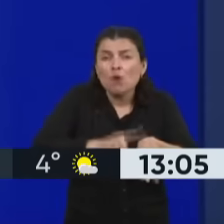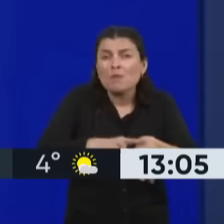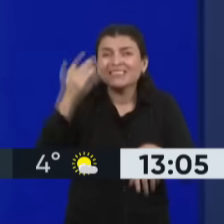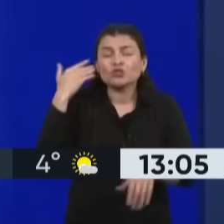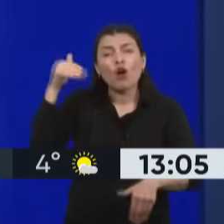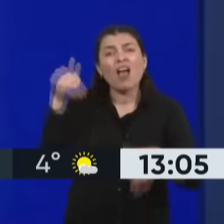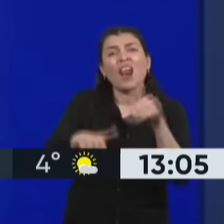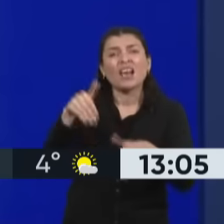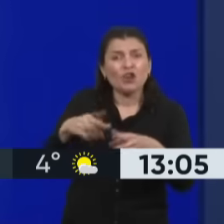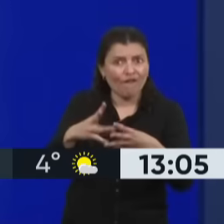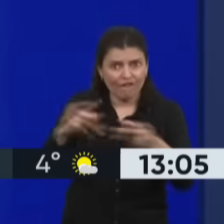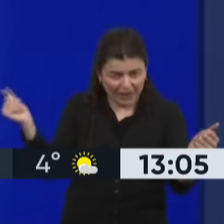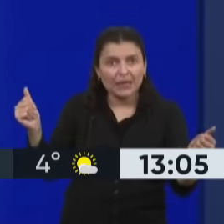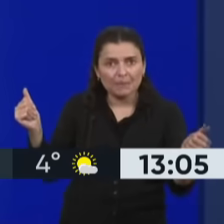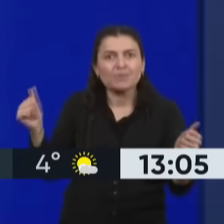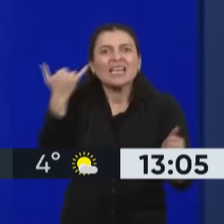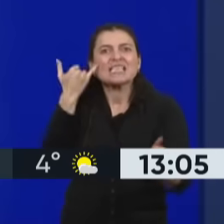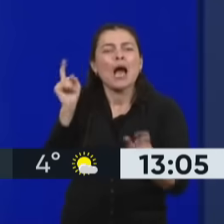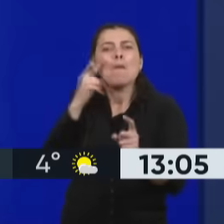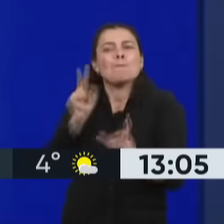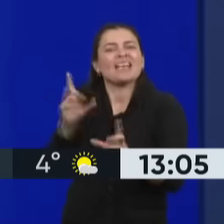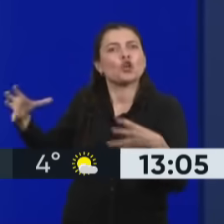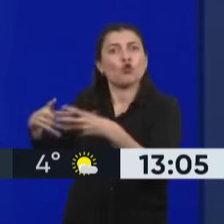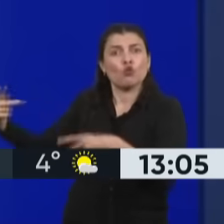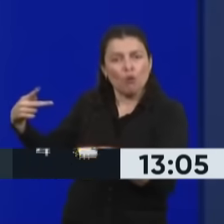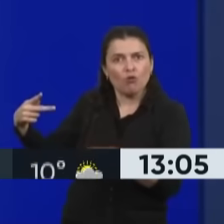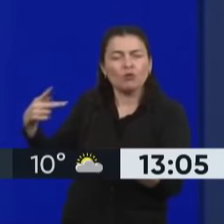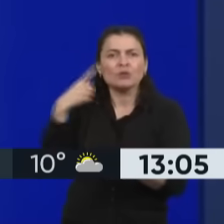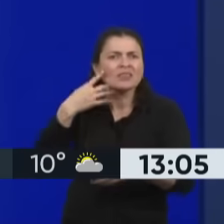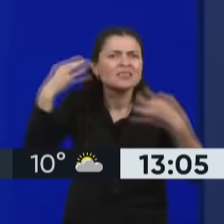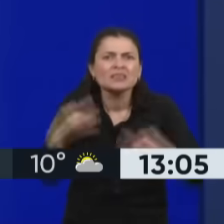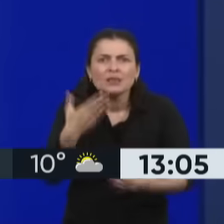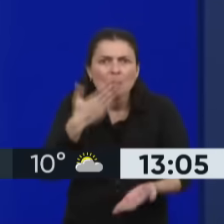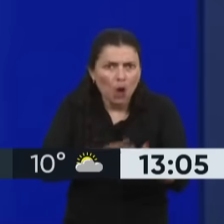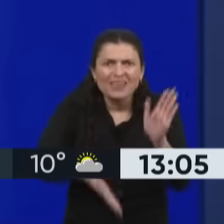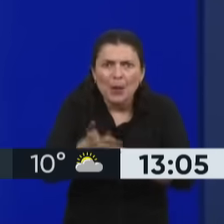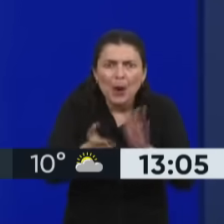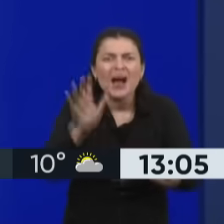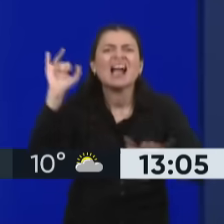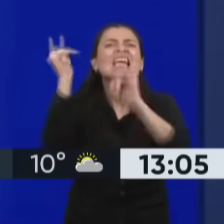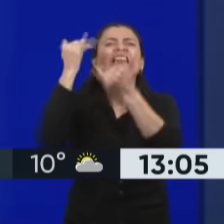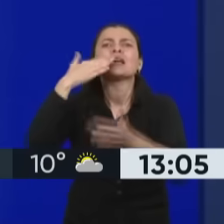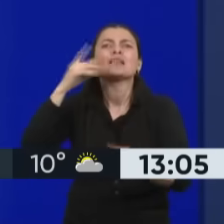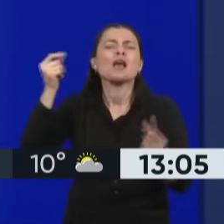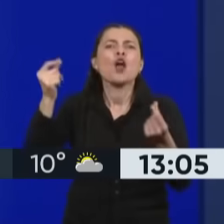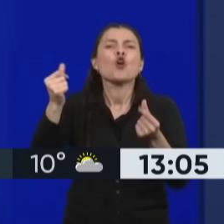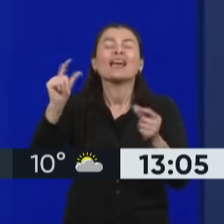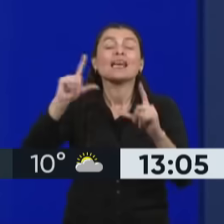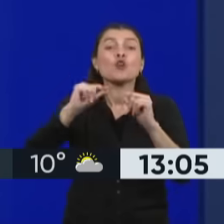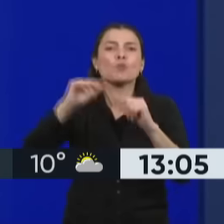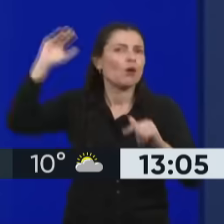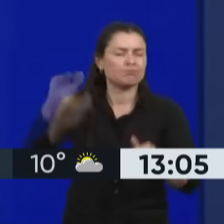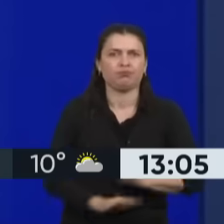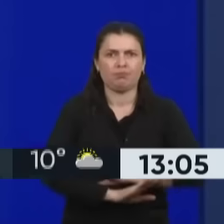riesgo cuca, ¿saben qué? La tasa de interés va a bajar y ¿sabe qué va a generar? Más déficit de cuenta corriente,